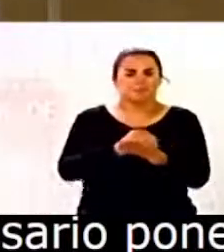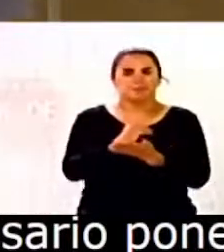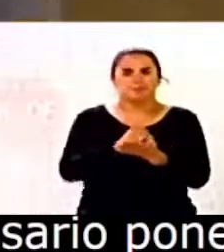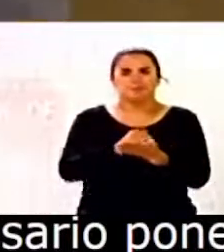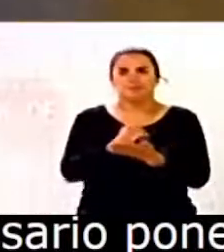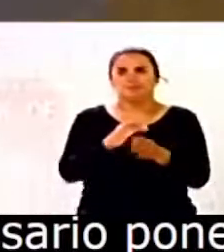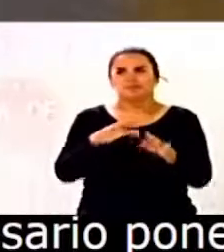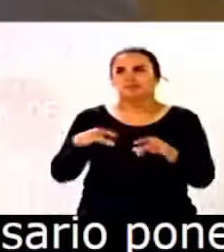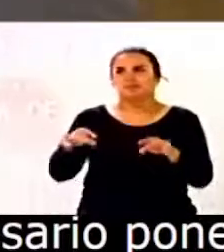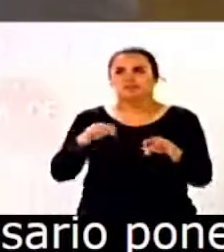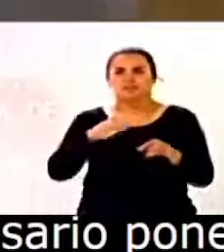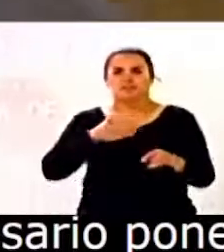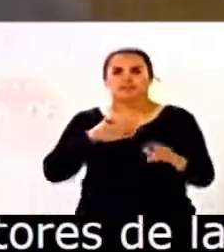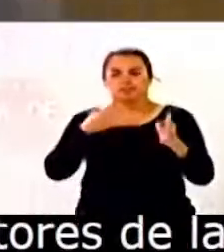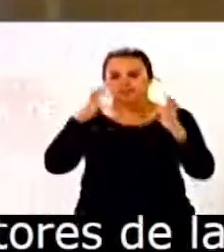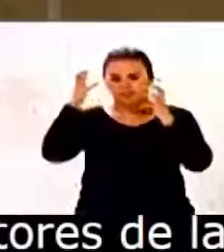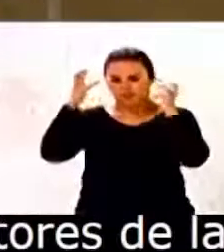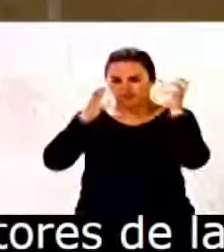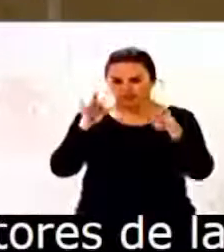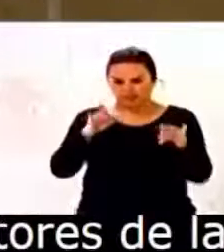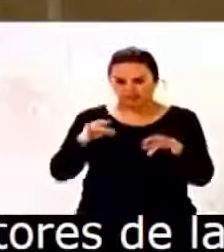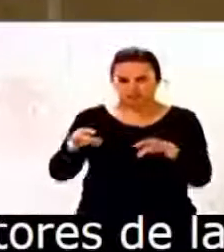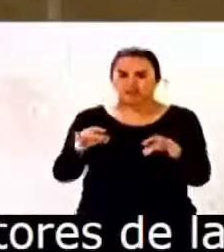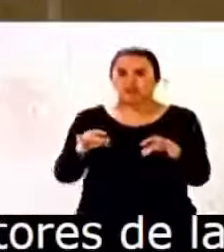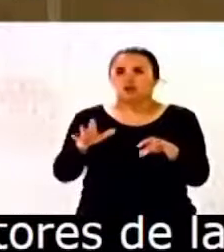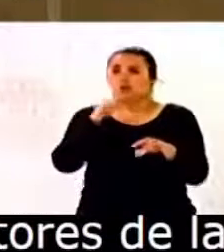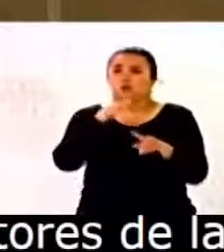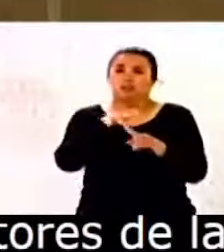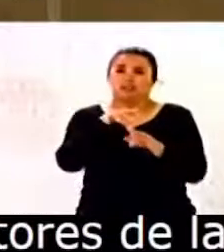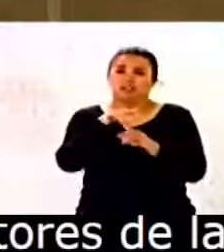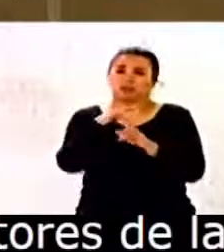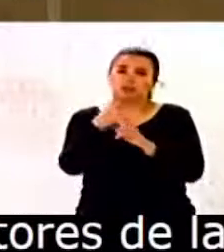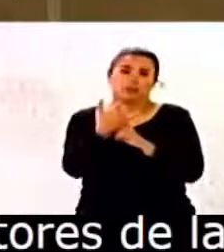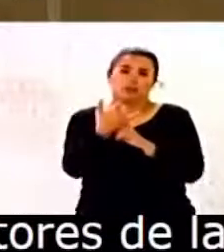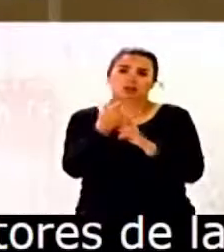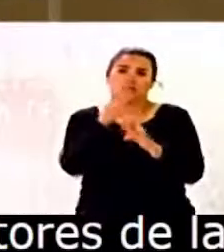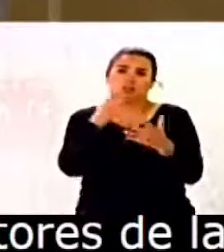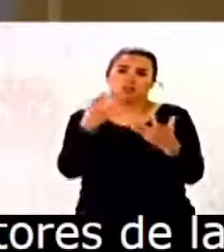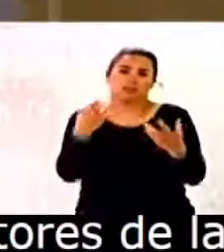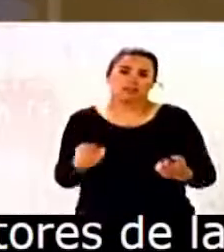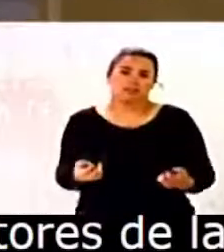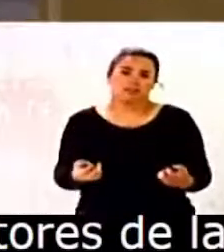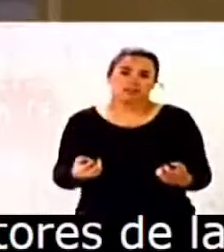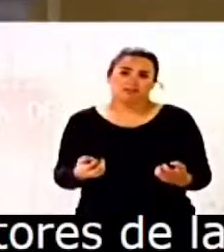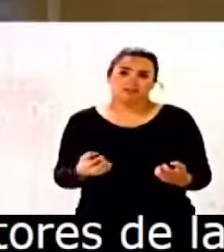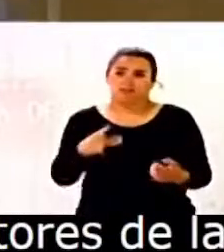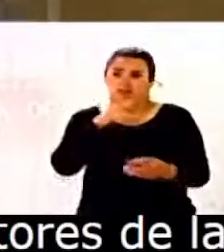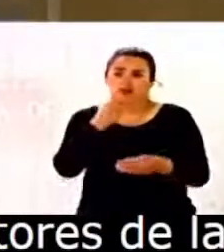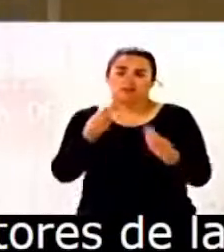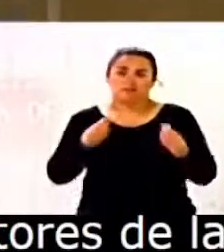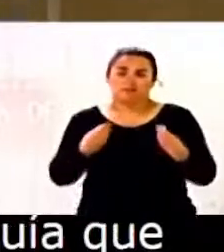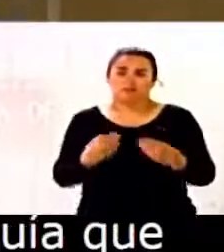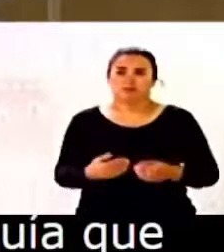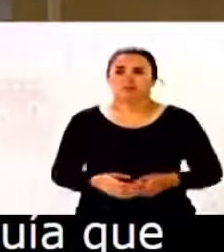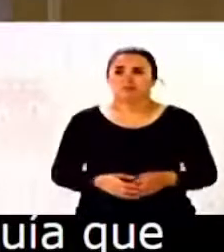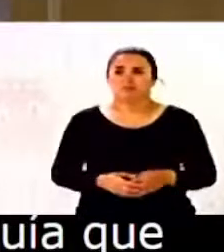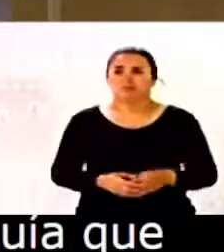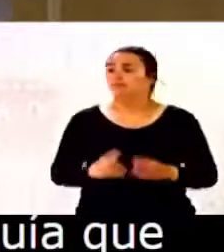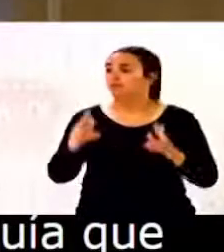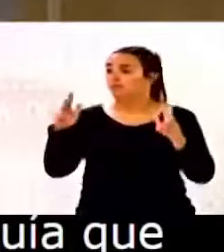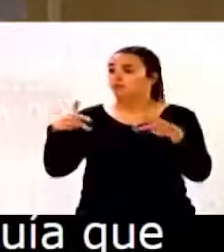nuestra tierra, a los ganaderos de nuestra tierra, por la situación de sequía que atravesamos. Me pongo a